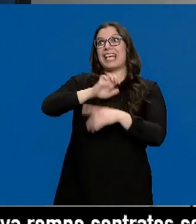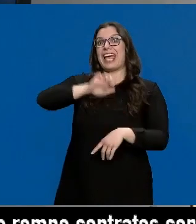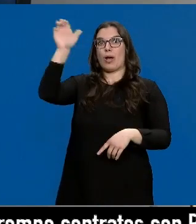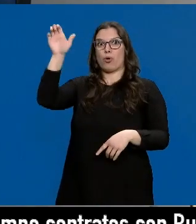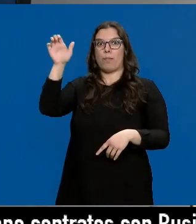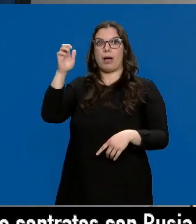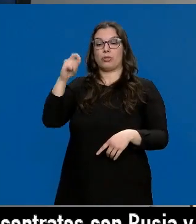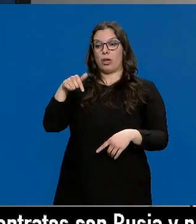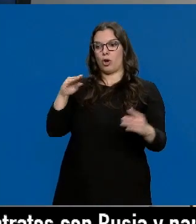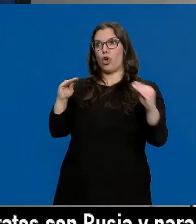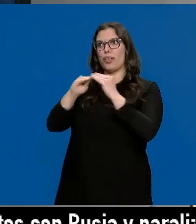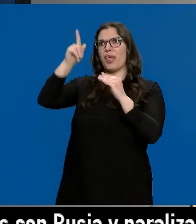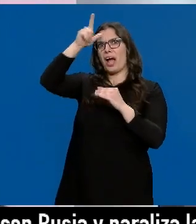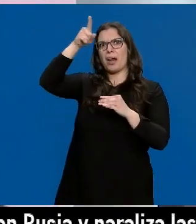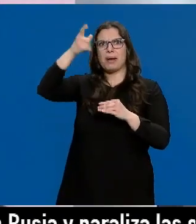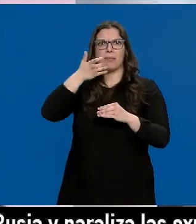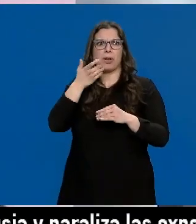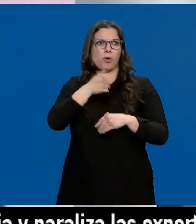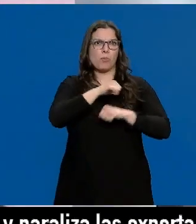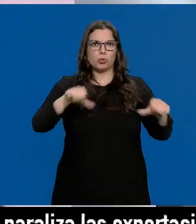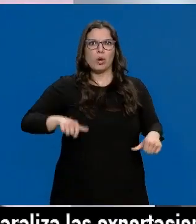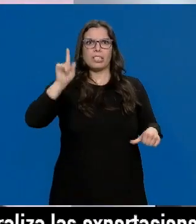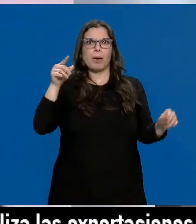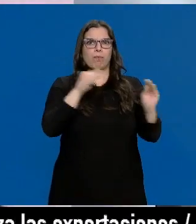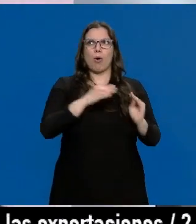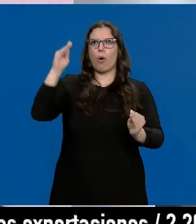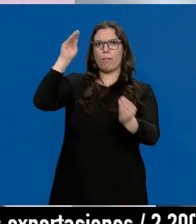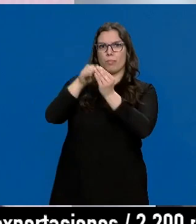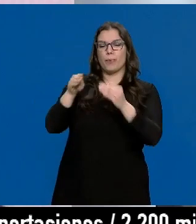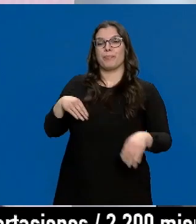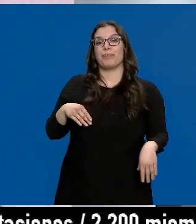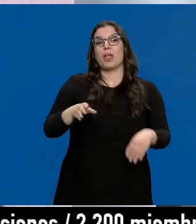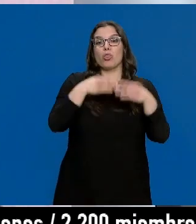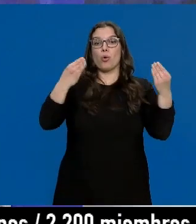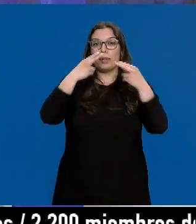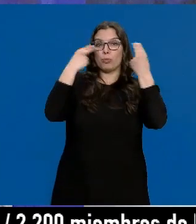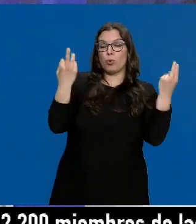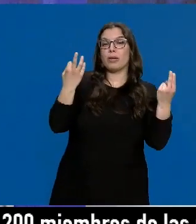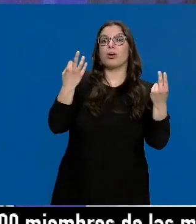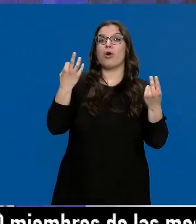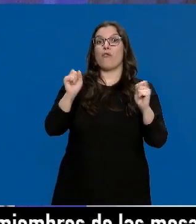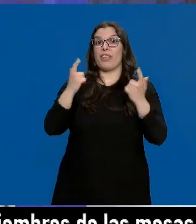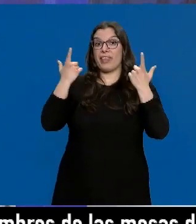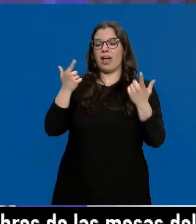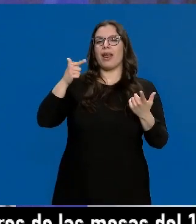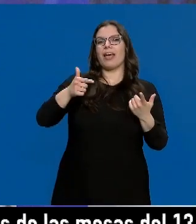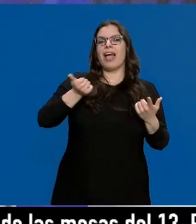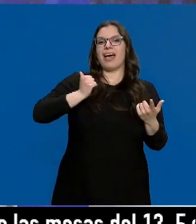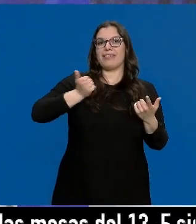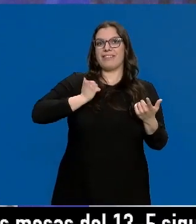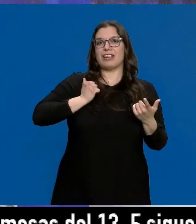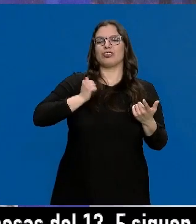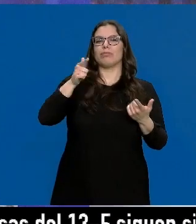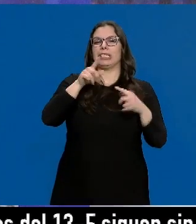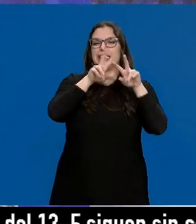con Alemania y creo que con Portugal. La falsificación de documentos públicos o papel moneda es uno de los delitos que más investiga la unidad